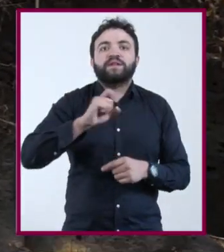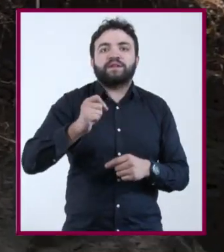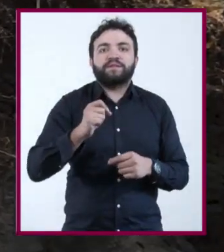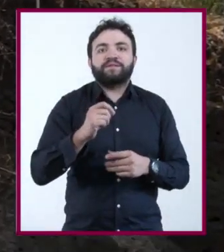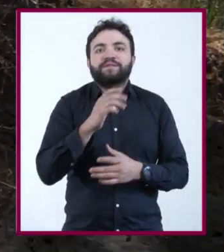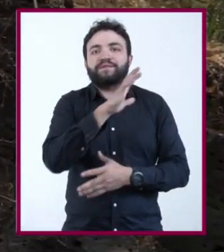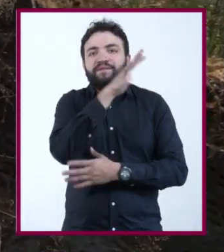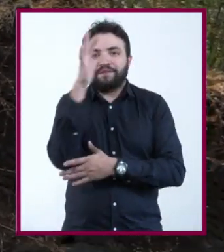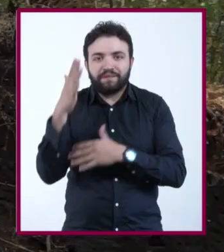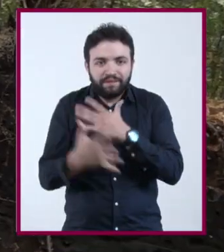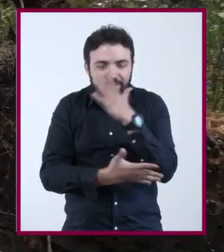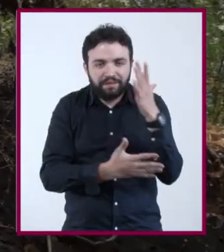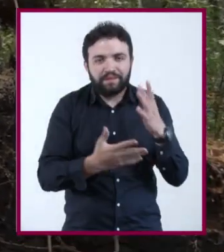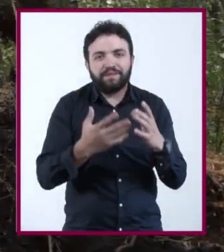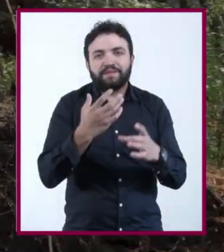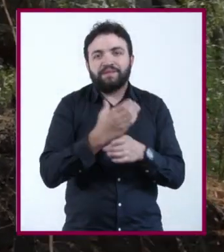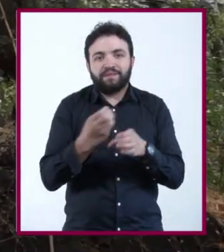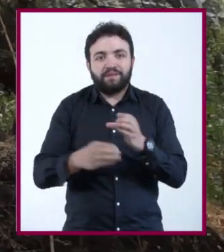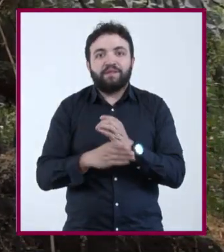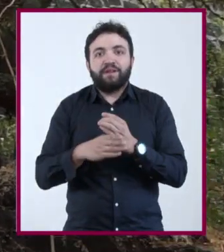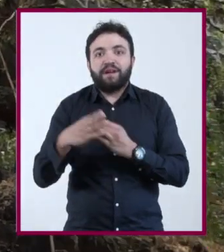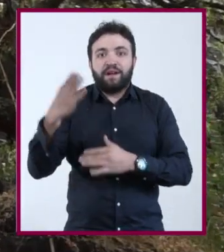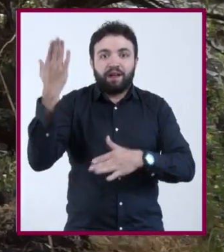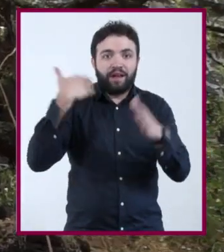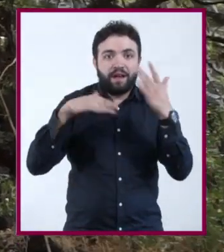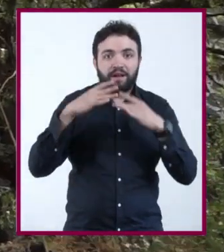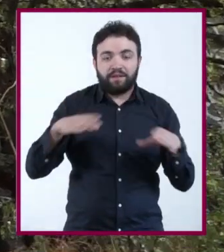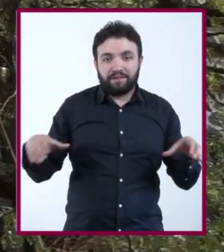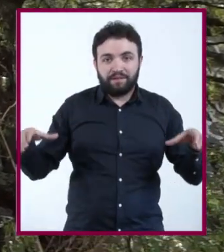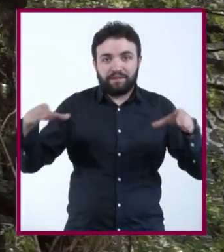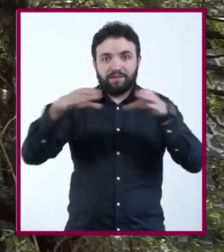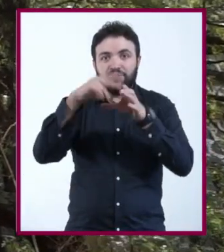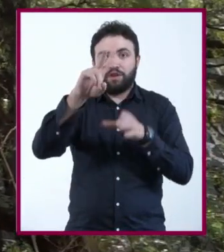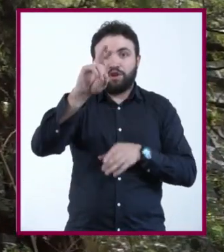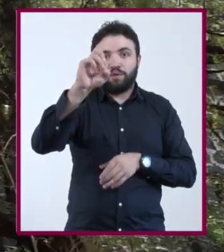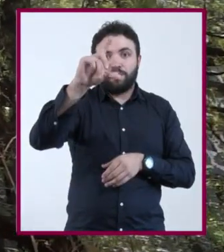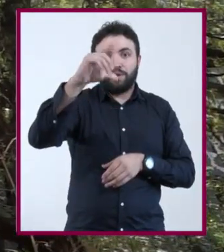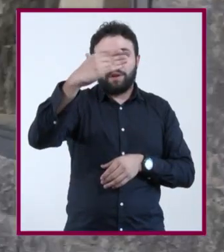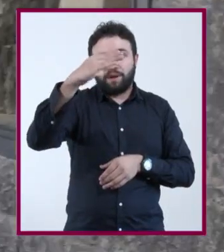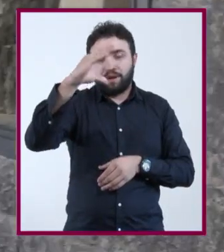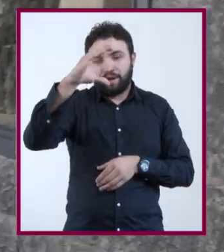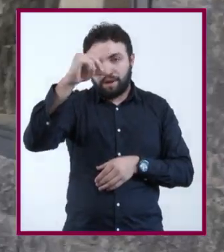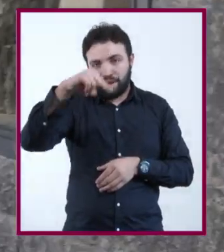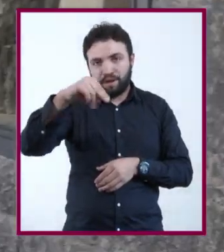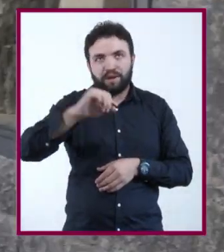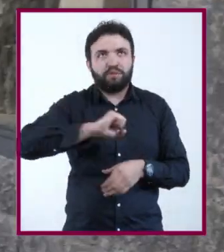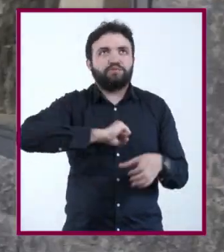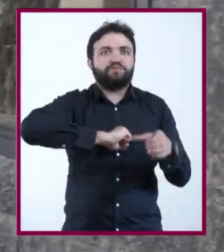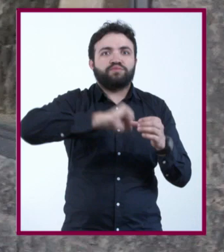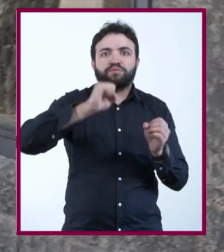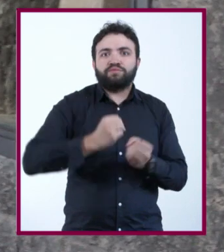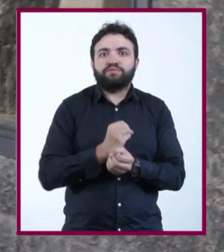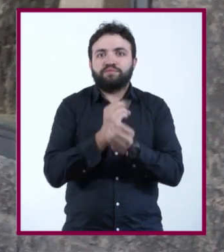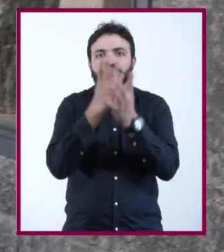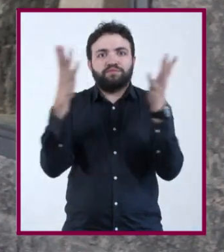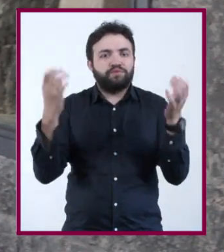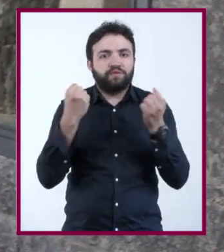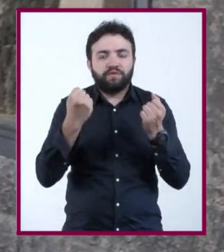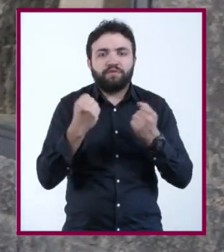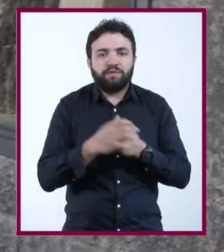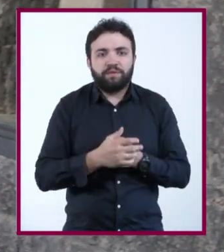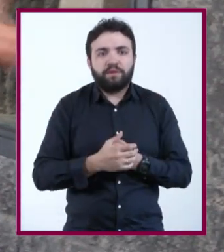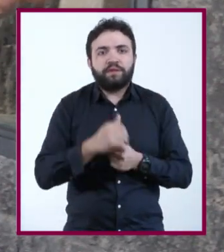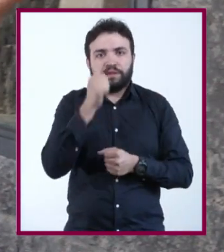El entorno ecológico yo creo que es todo. Hizo erupción un volcán súper agresivo que a veces no nos damos cuenta en la Ciudad de